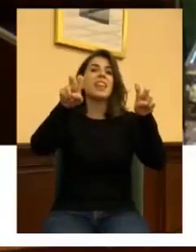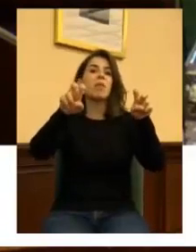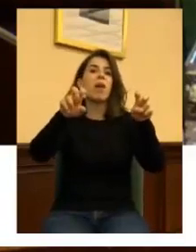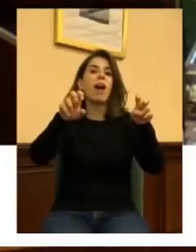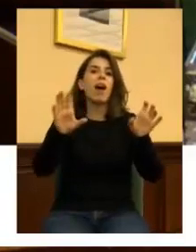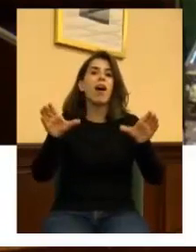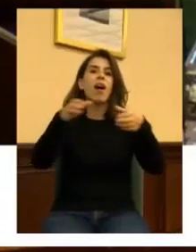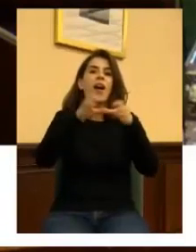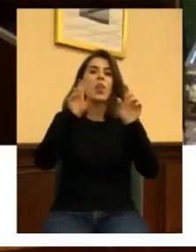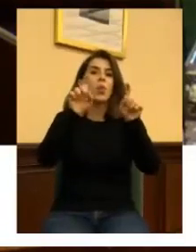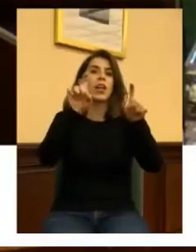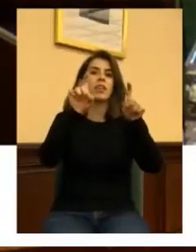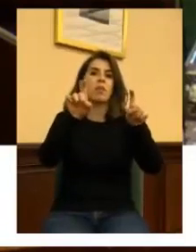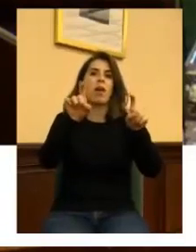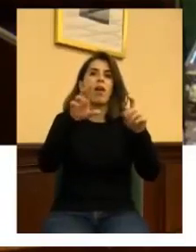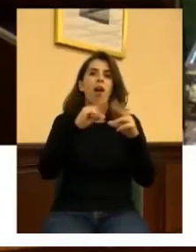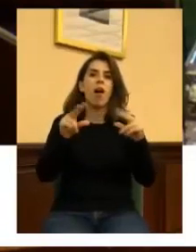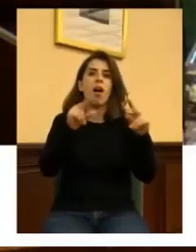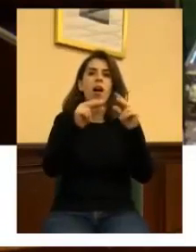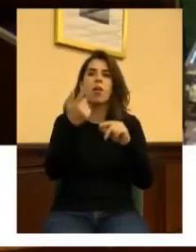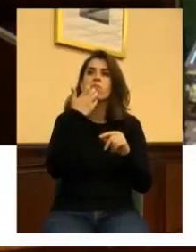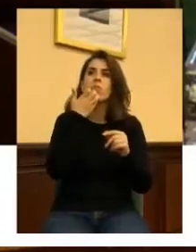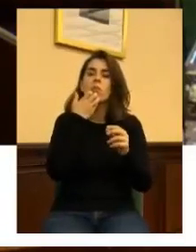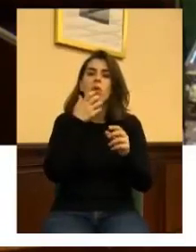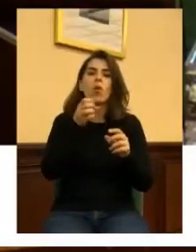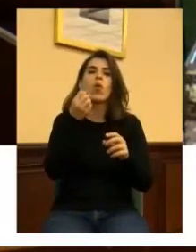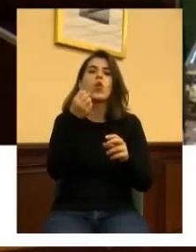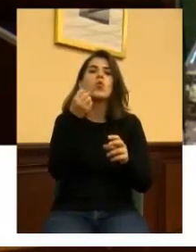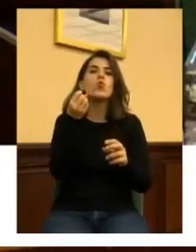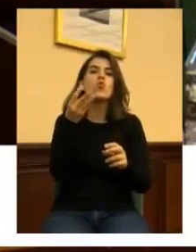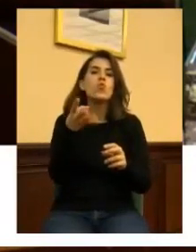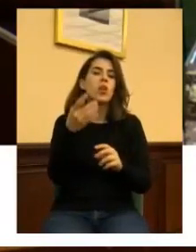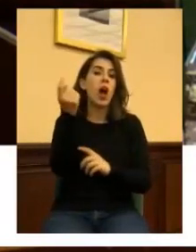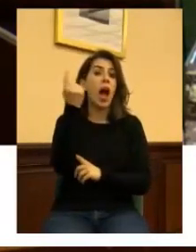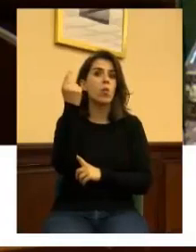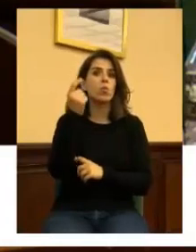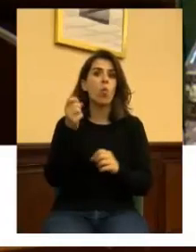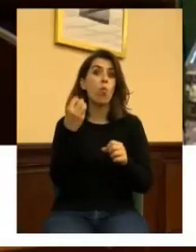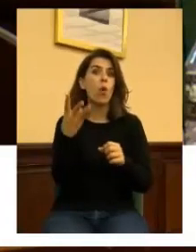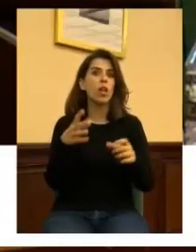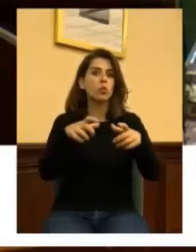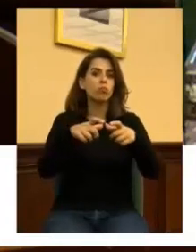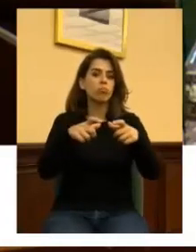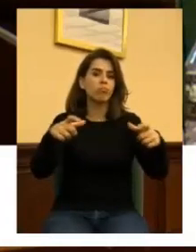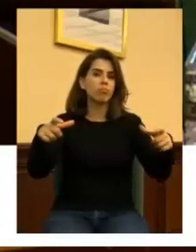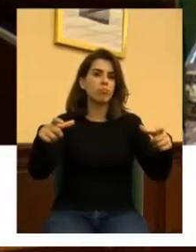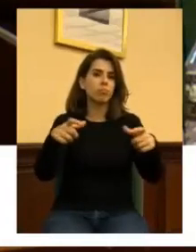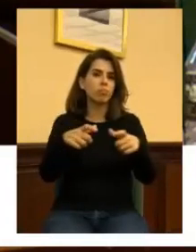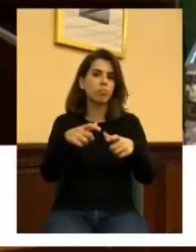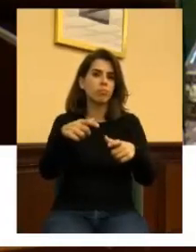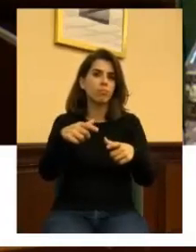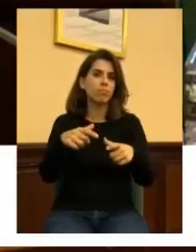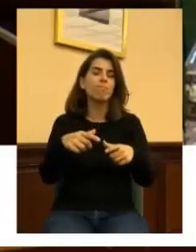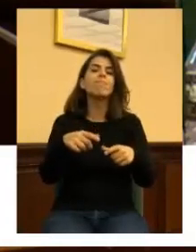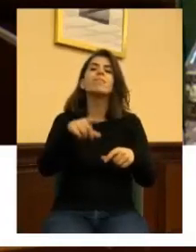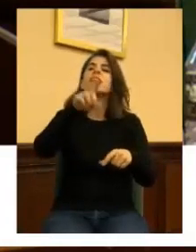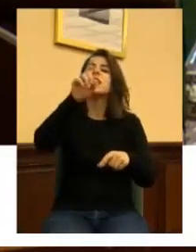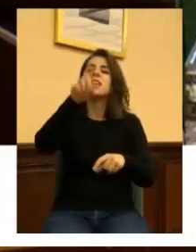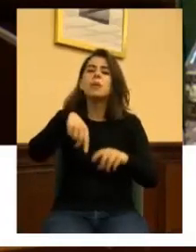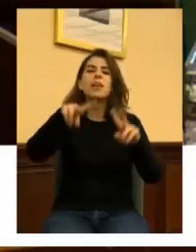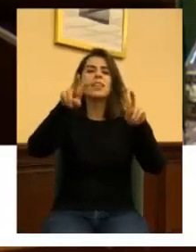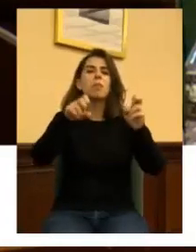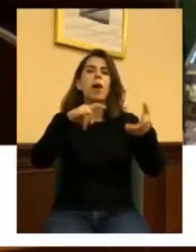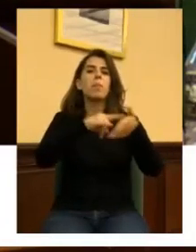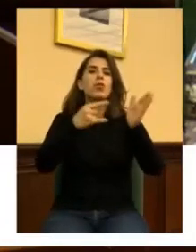hace. Lo que tiene que ver con las ratios, por ejemplo, que son muy elevadas en nuestro país, o lo que tiene que ver con las